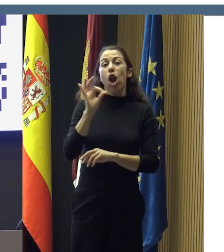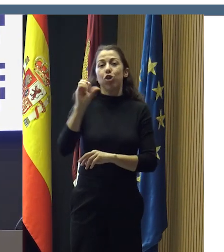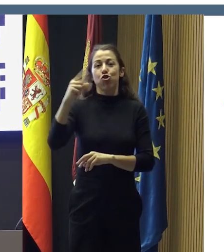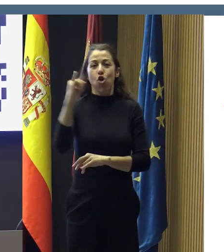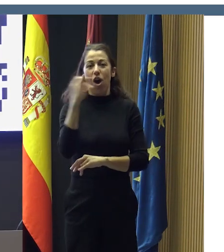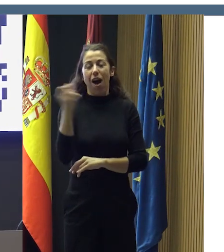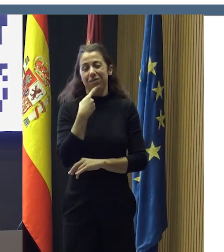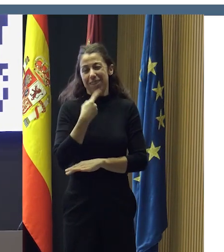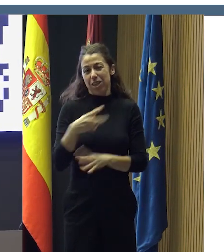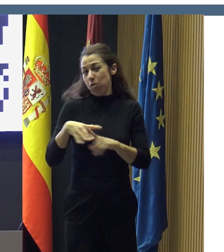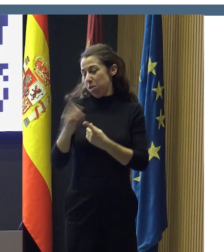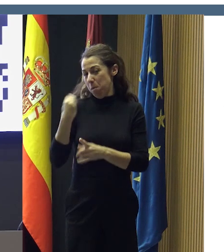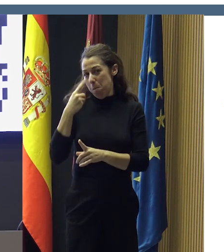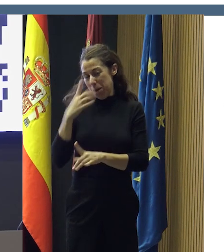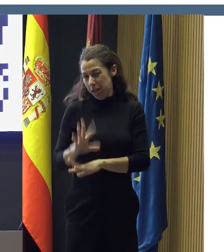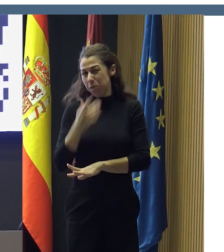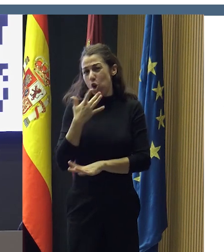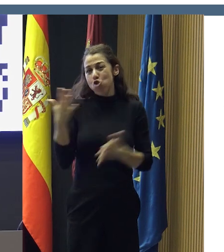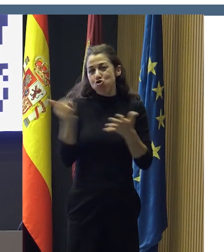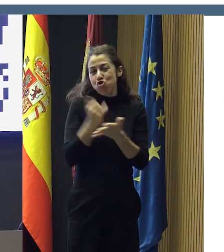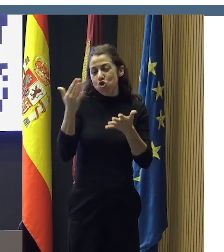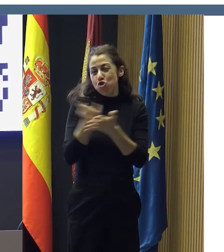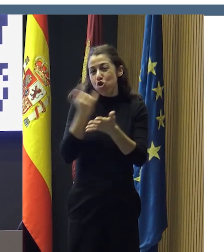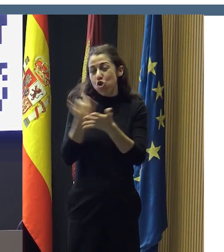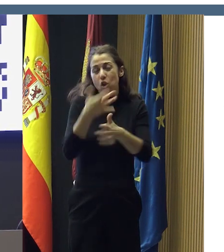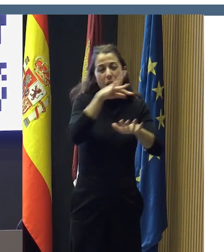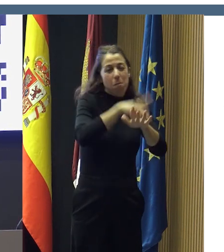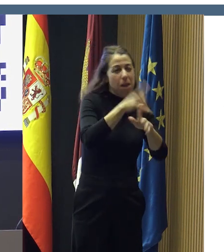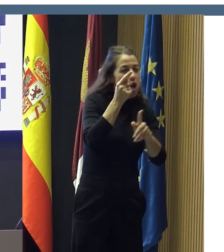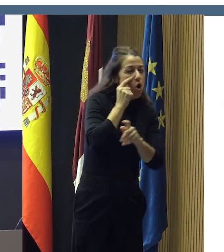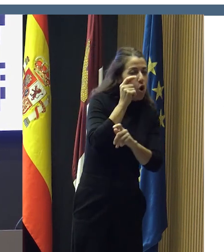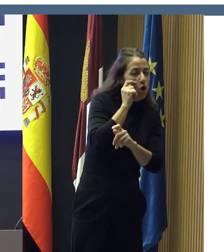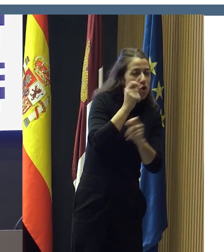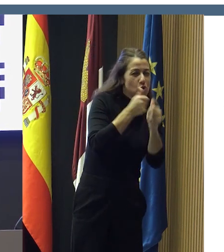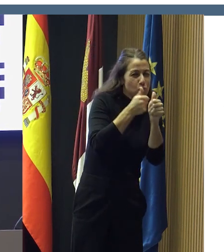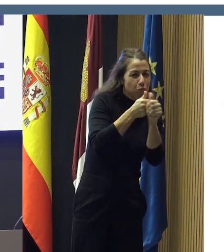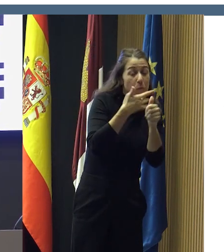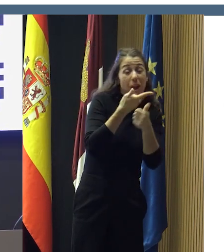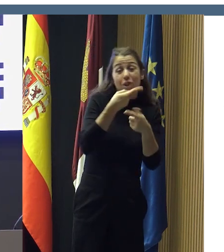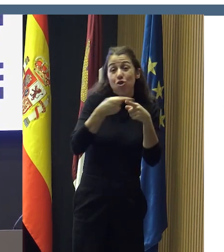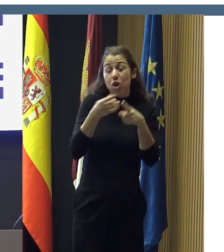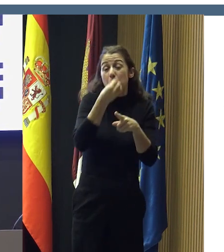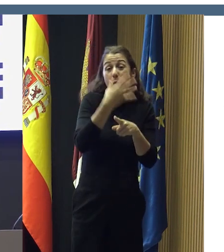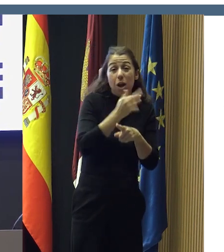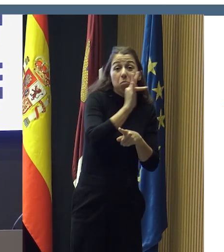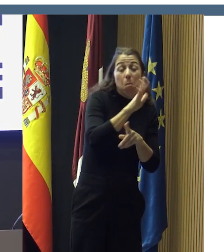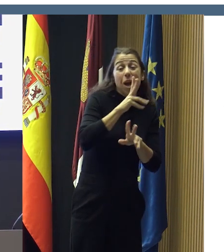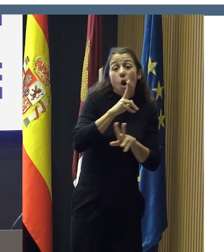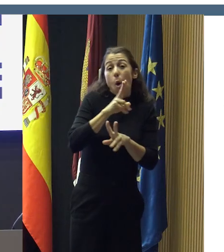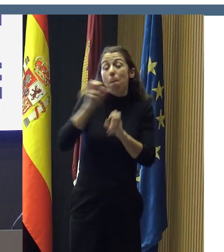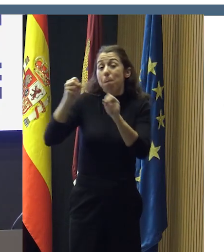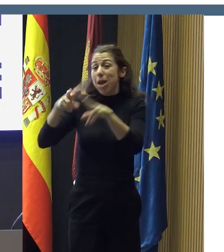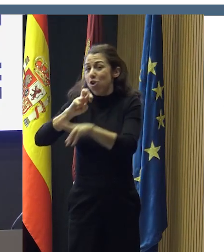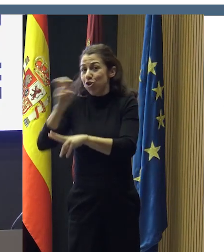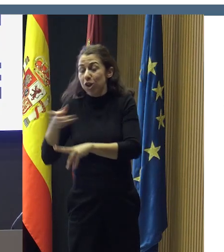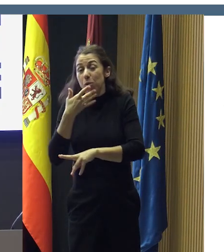pasa. Entonces, siempre todo bajo supervisión médica, porque hay cosas que son muy buenas para unas cosas y muy malas para otras. Porque